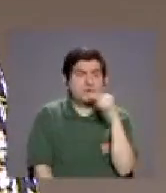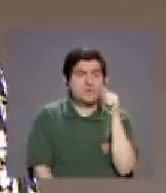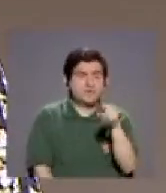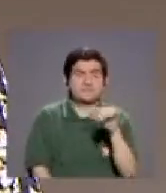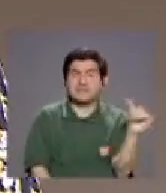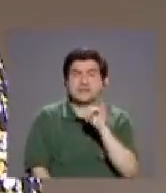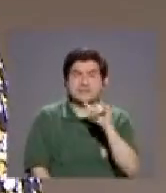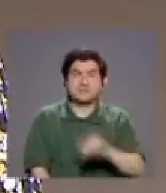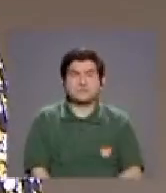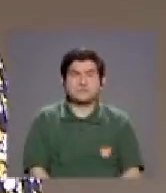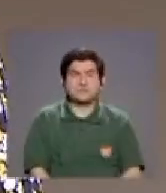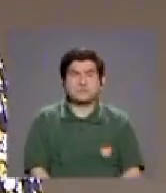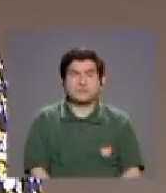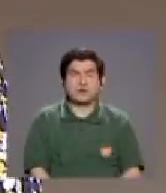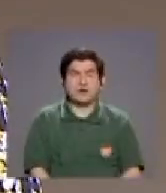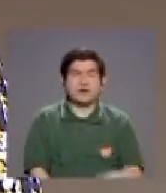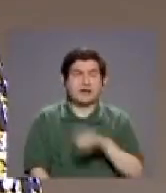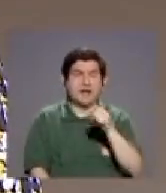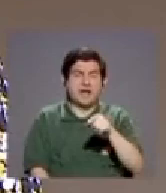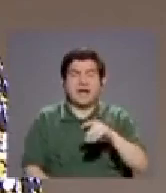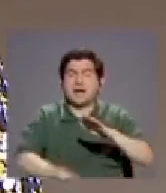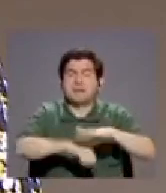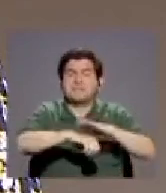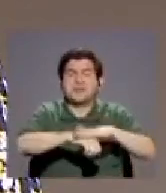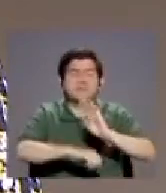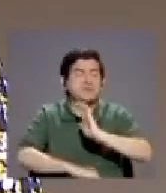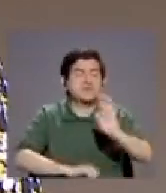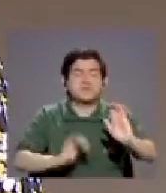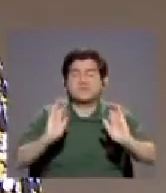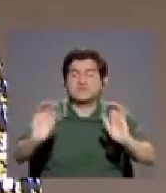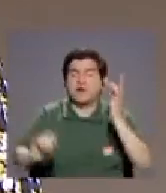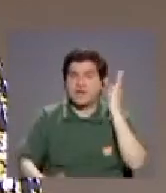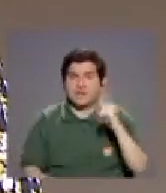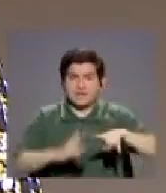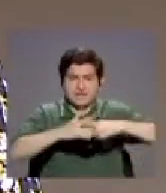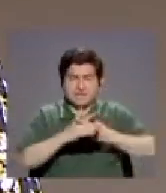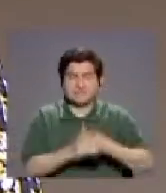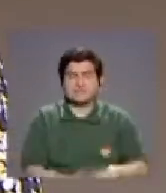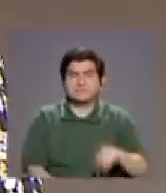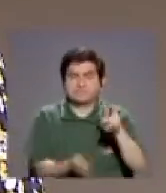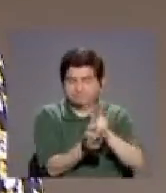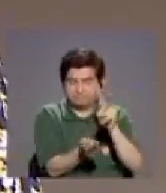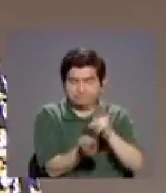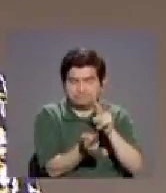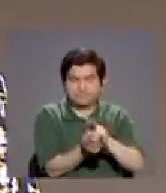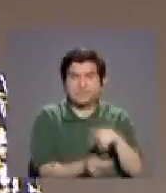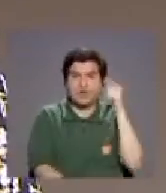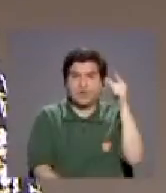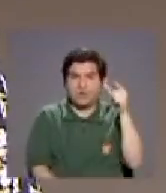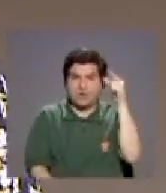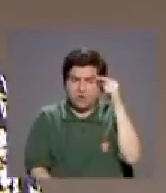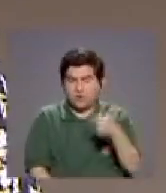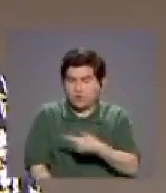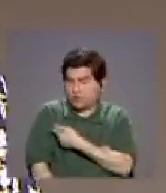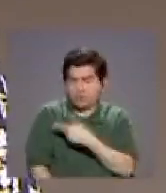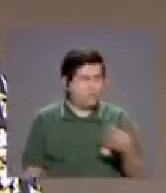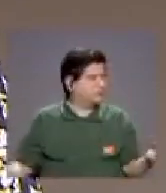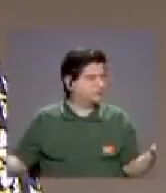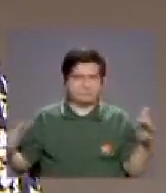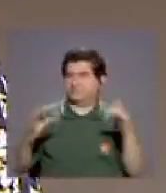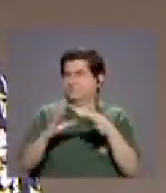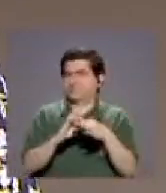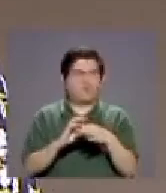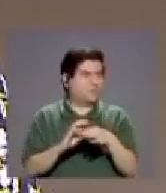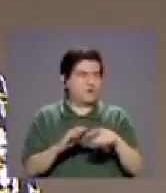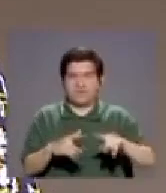como darles una patente a esas niñas para que empiecen a tener sexo. Obviamente la vacuna no se ha asociado con